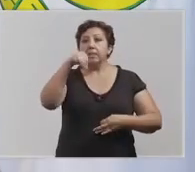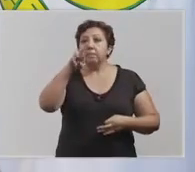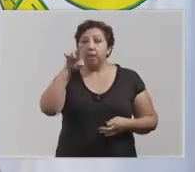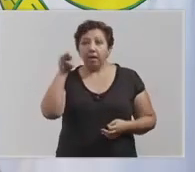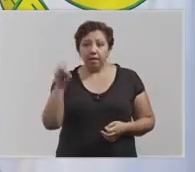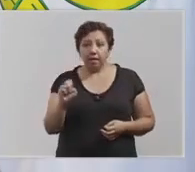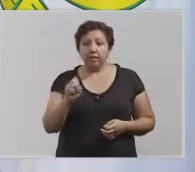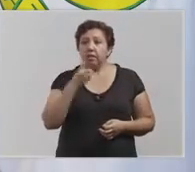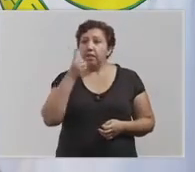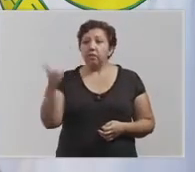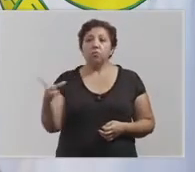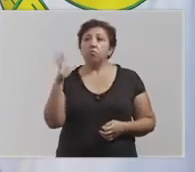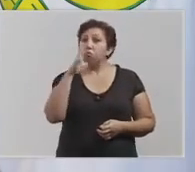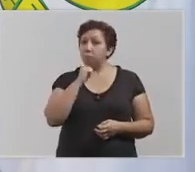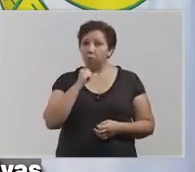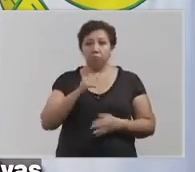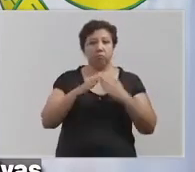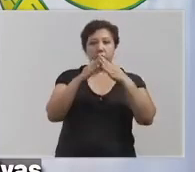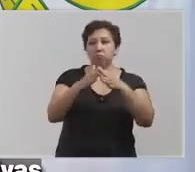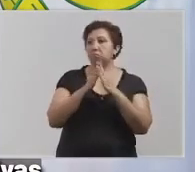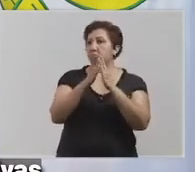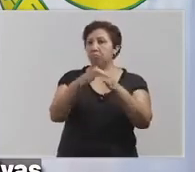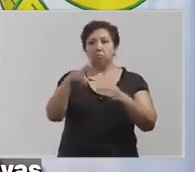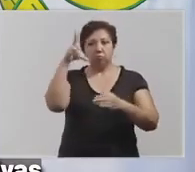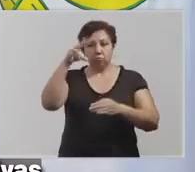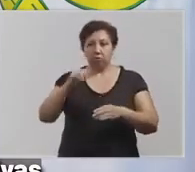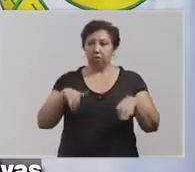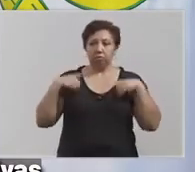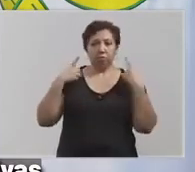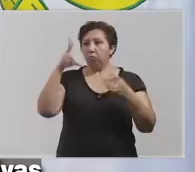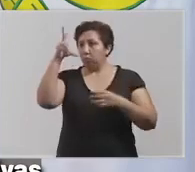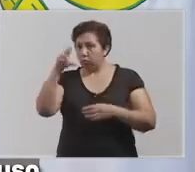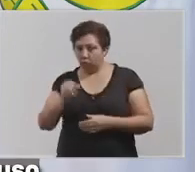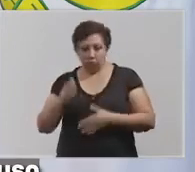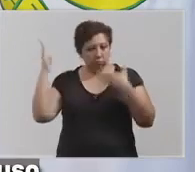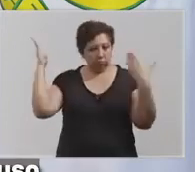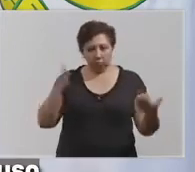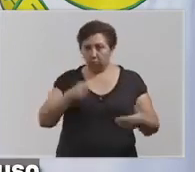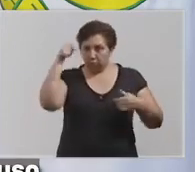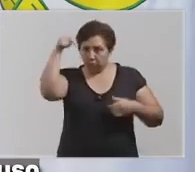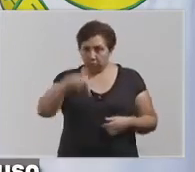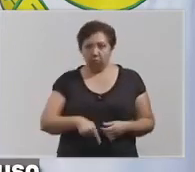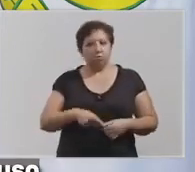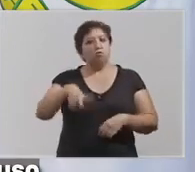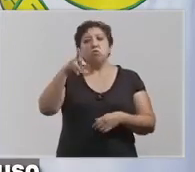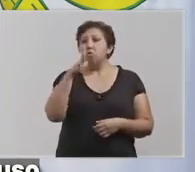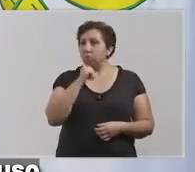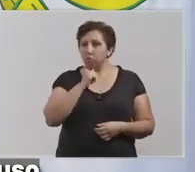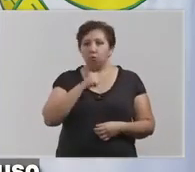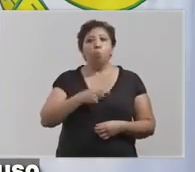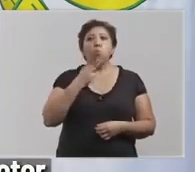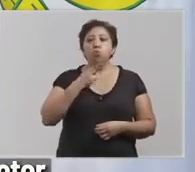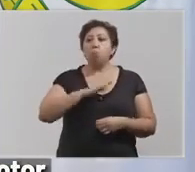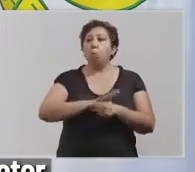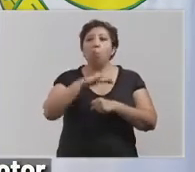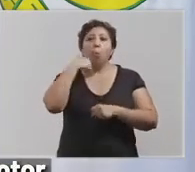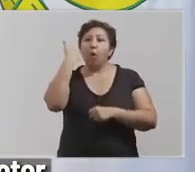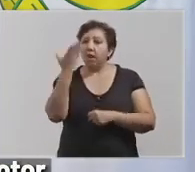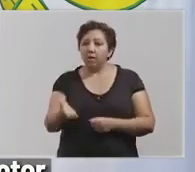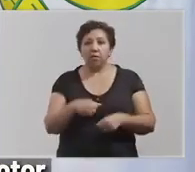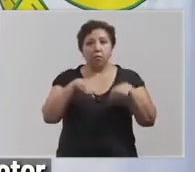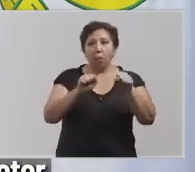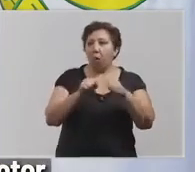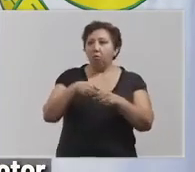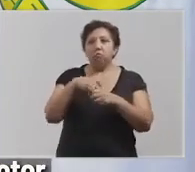marinas y se ordena el inmediato regreso de todas las embarcaciones recreativas para estar en tierra y se prohibirá el uso de cualquier